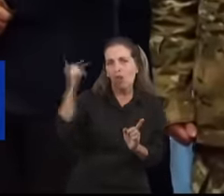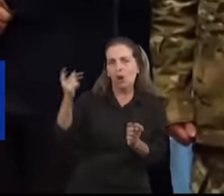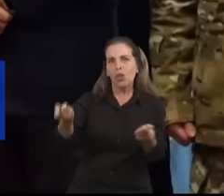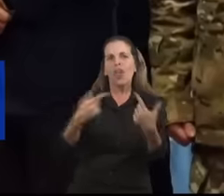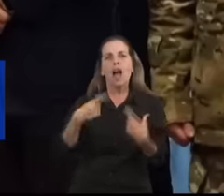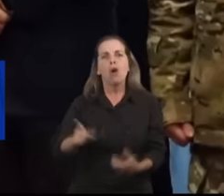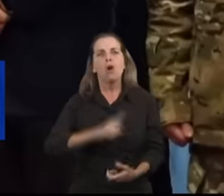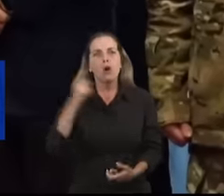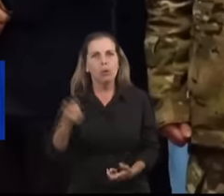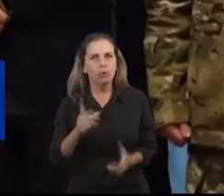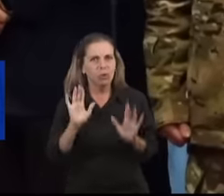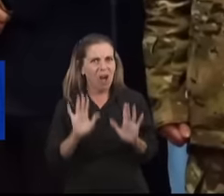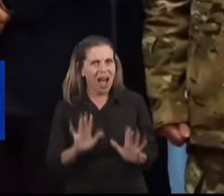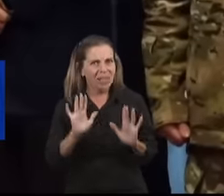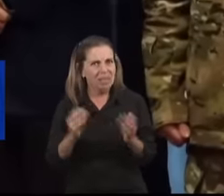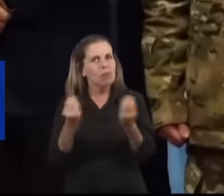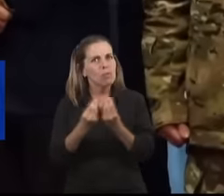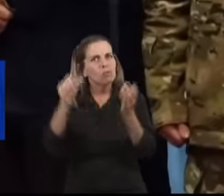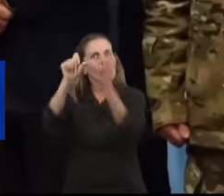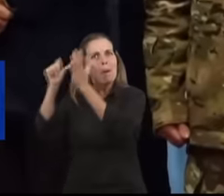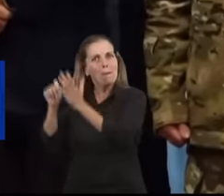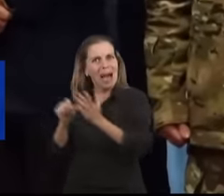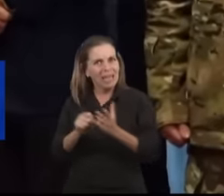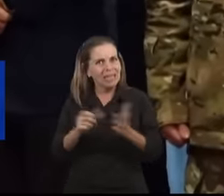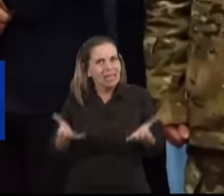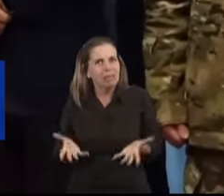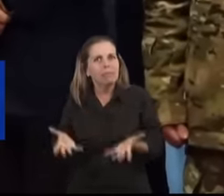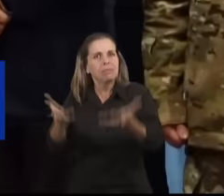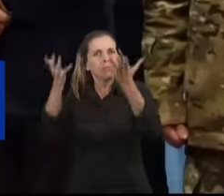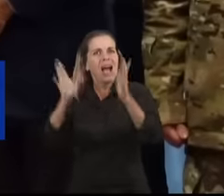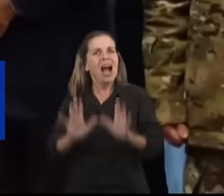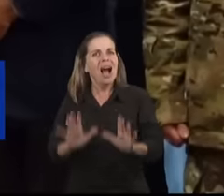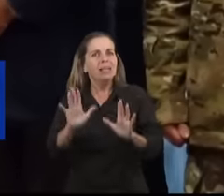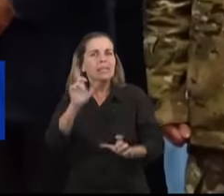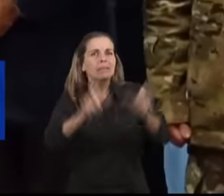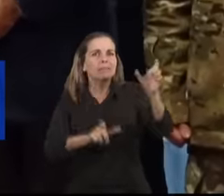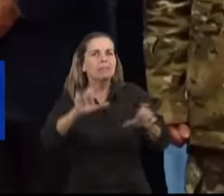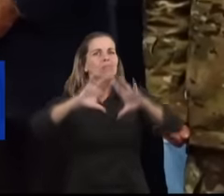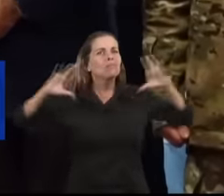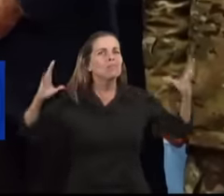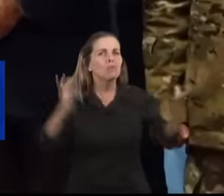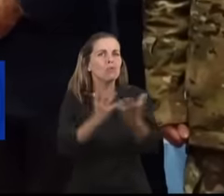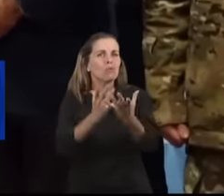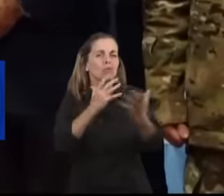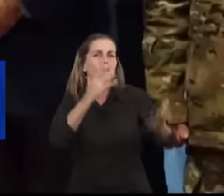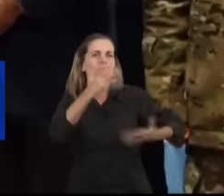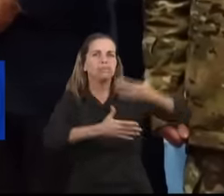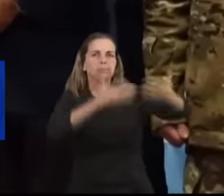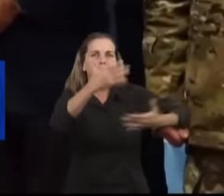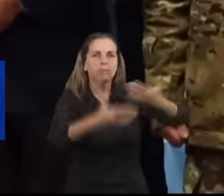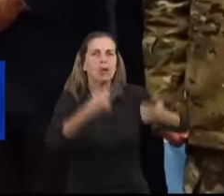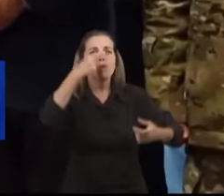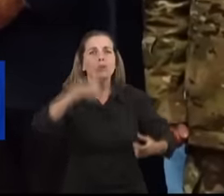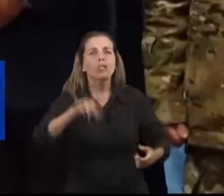ideas enriquecieron a todos los países que las abrazaron y permitieron que la humanidad evolucionara a pasos agigantados en los últimos